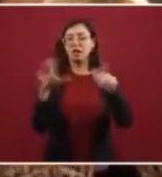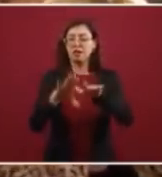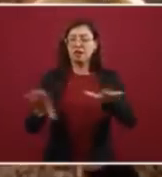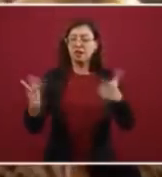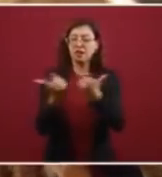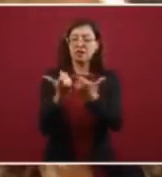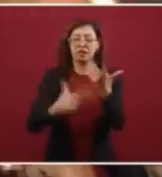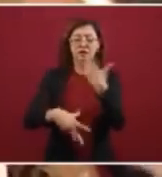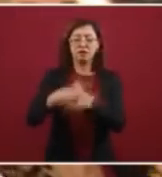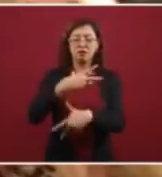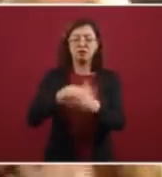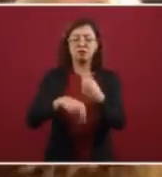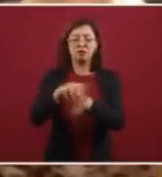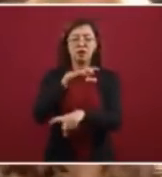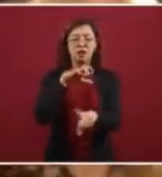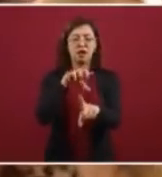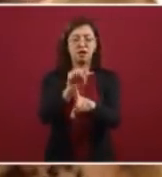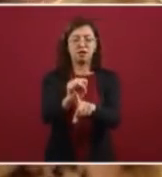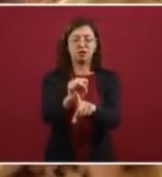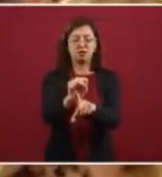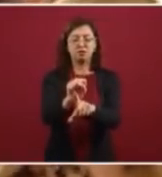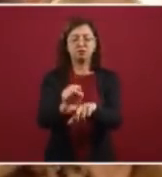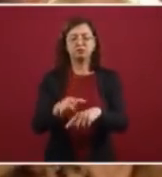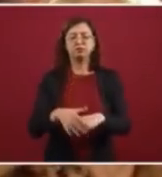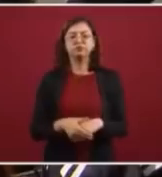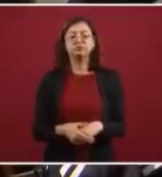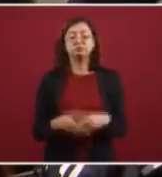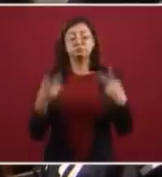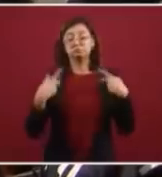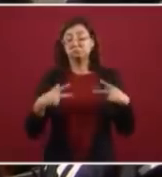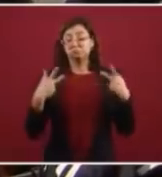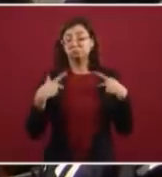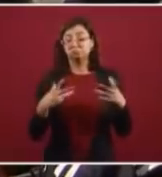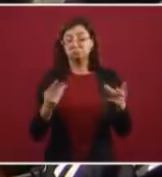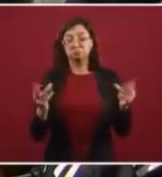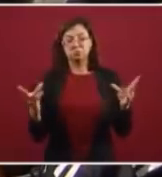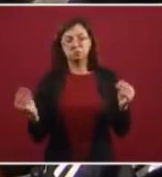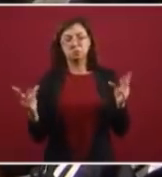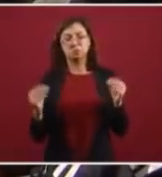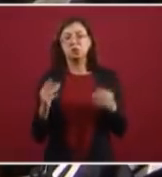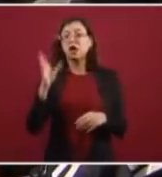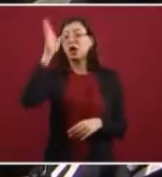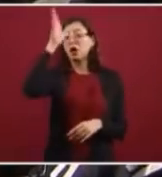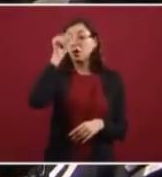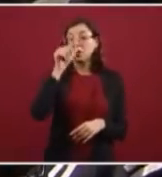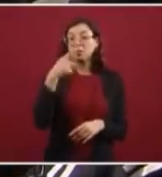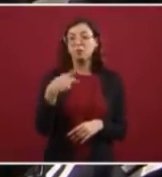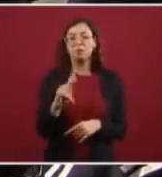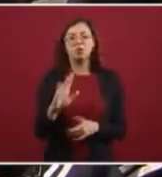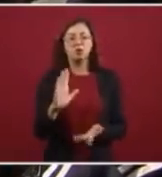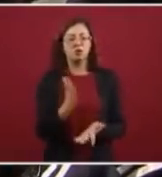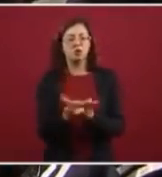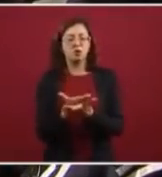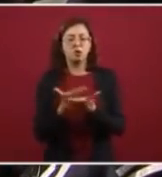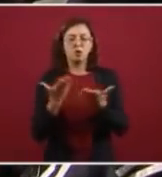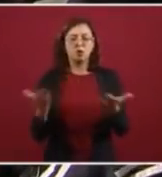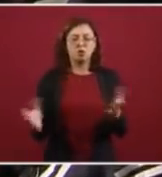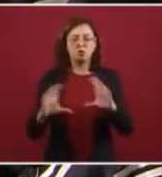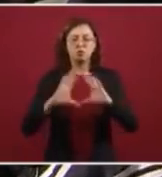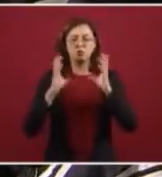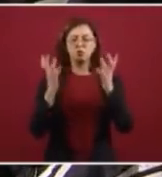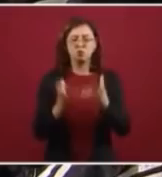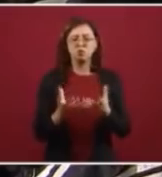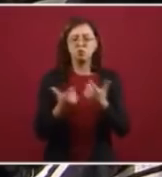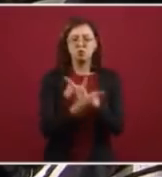mercado. Muchos estuvieron de acuerdo. Hoy, ante una retirada del orden mundial